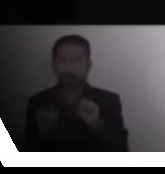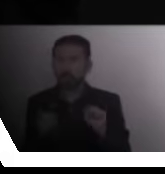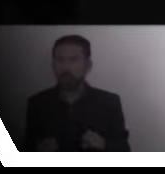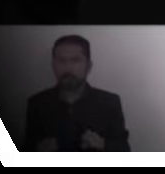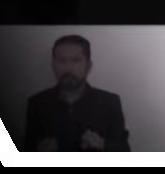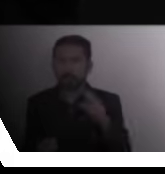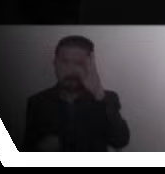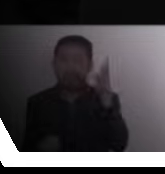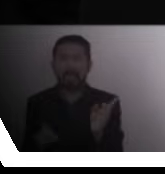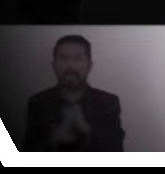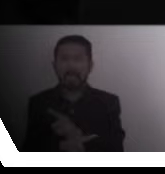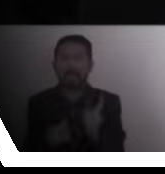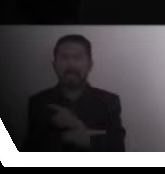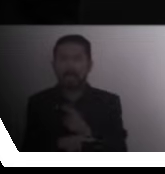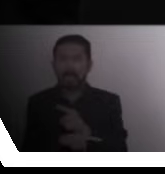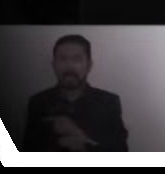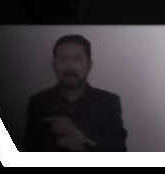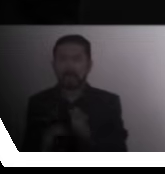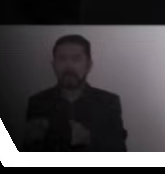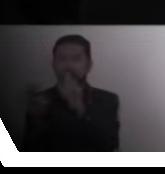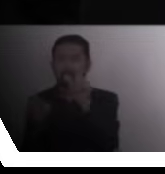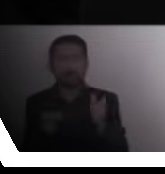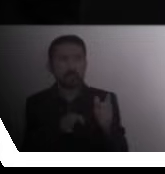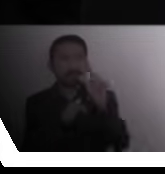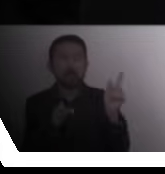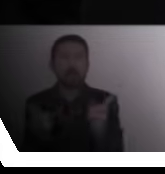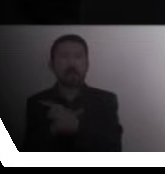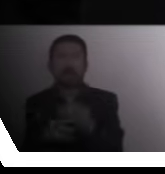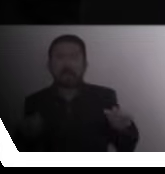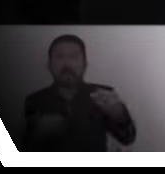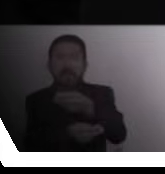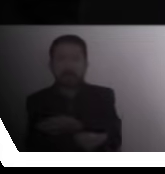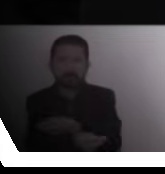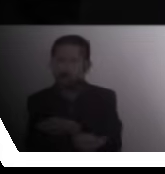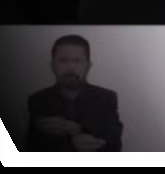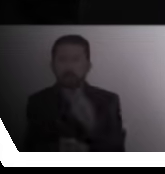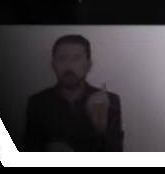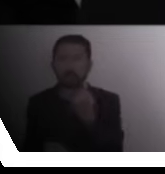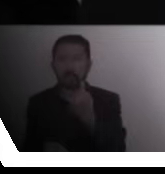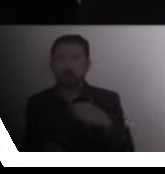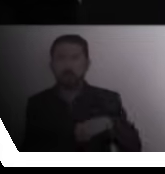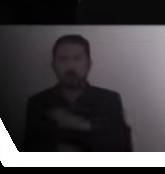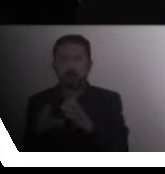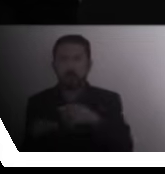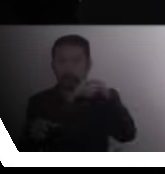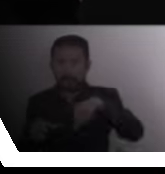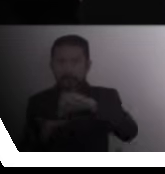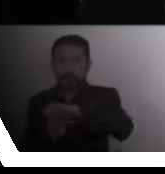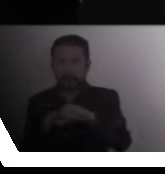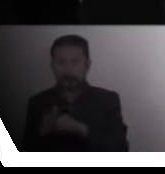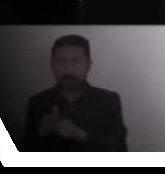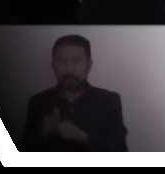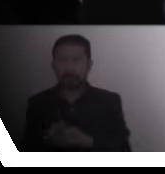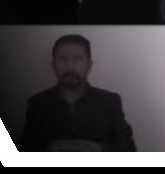hacer modificaciones entre instituciones Pues eso se aprueba solo en el marco de esta de esta comisión de Hacienda y